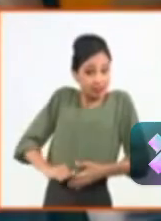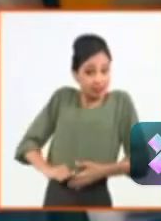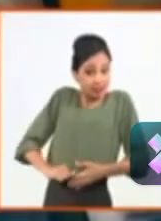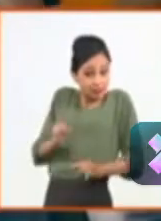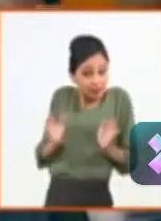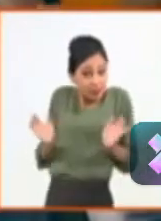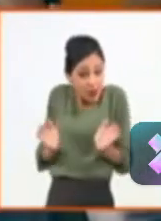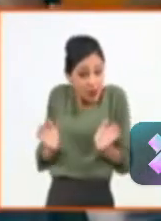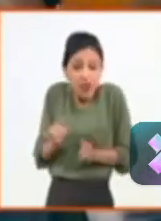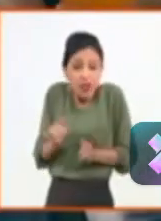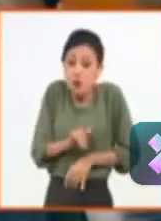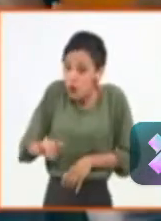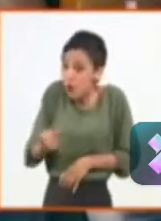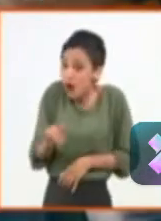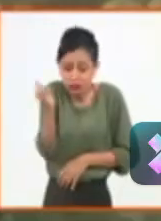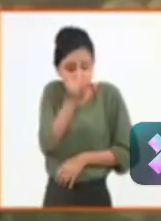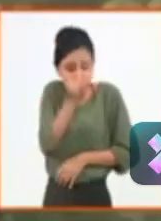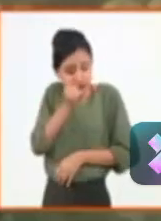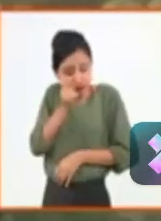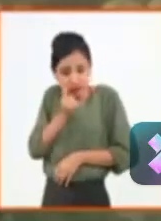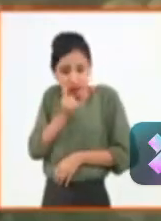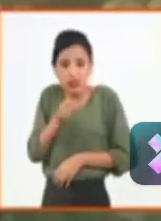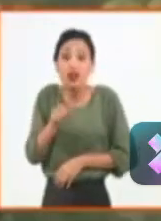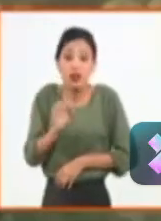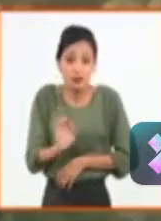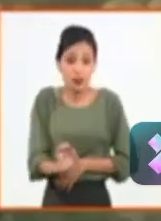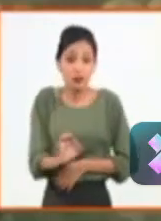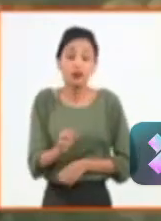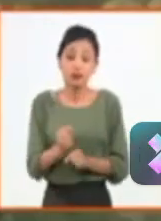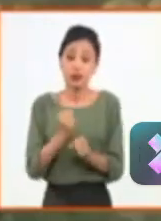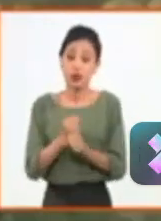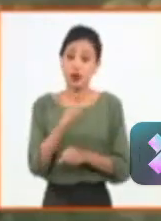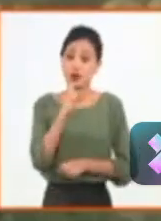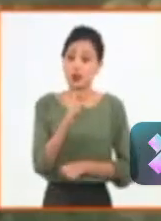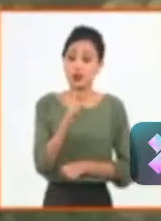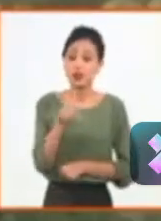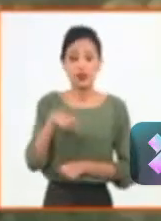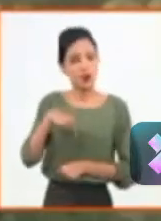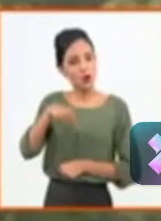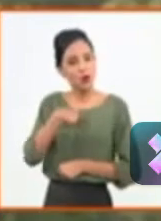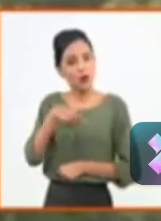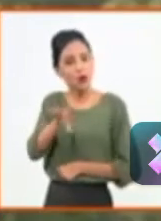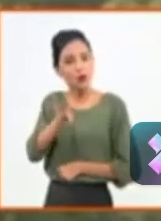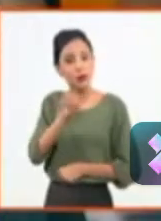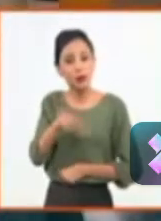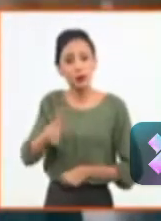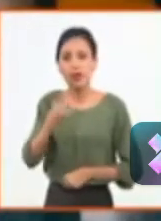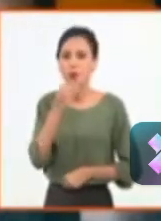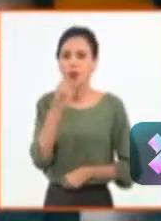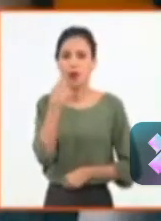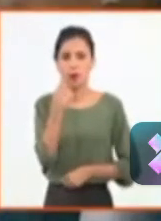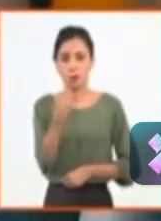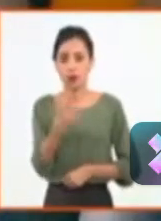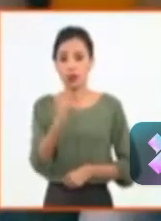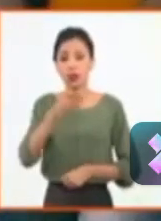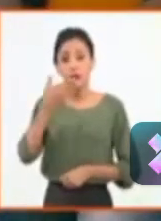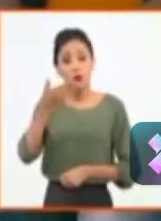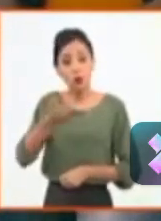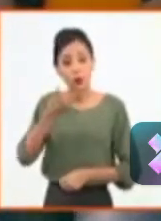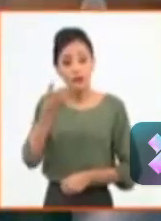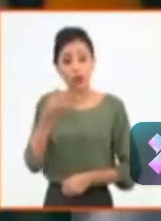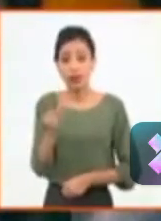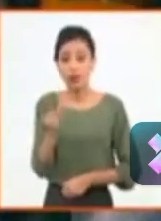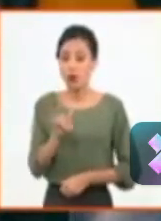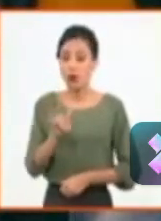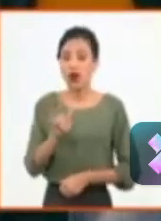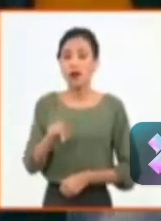quiero reconocerles a ellos ese empeño. Los invito a que puedan disfrutar de estos audiovisuales, con ellos también el compromiso de